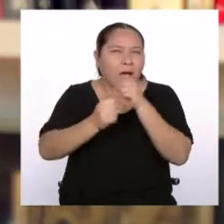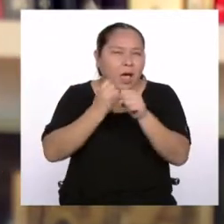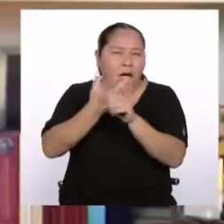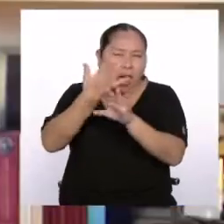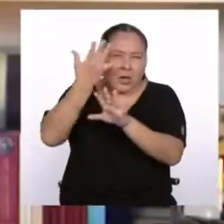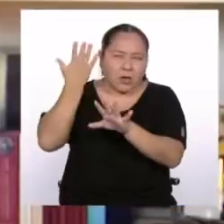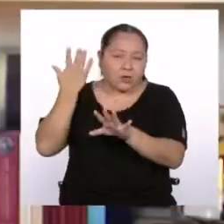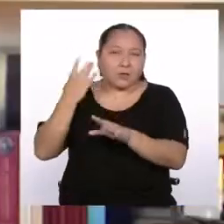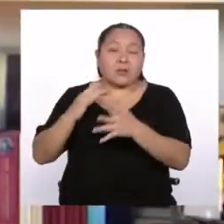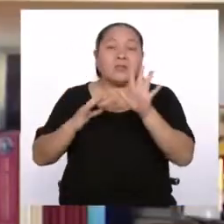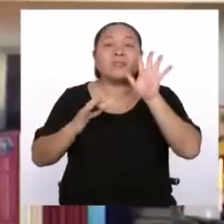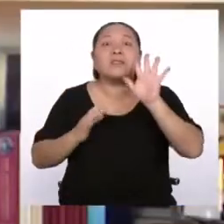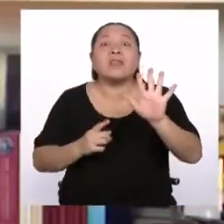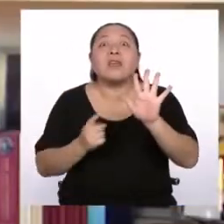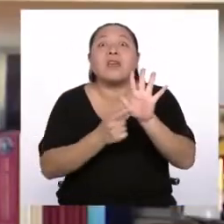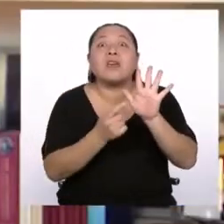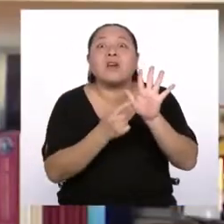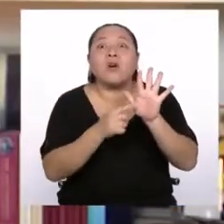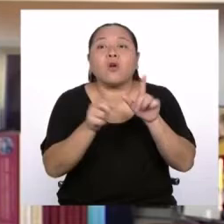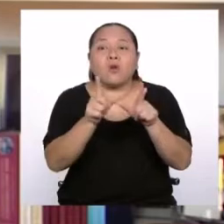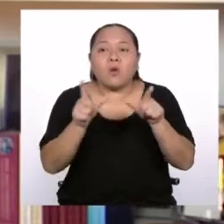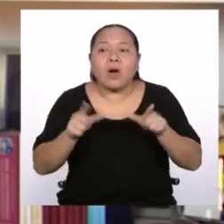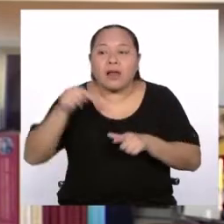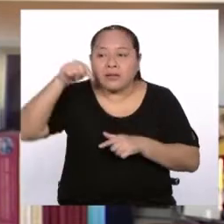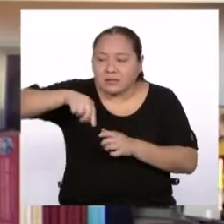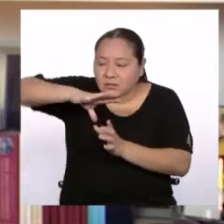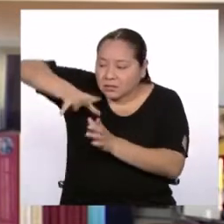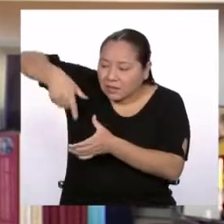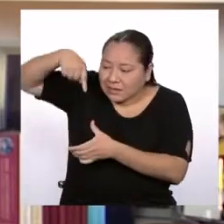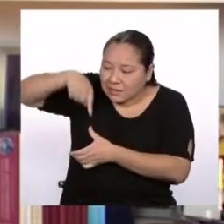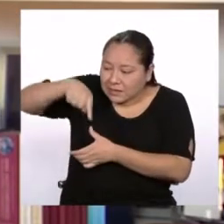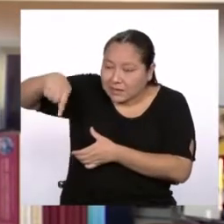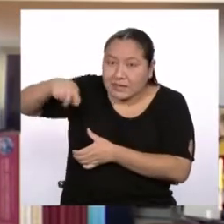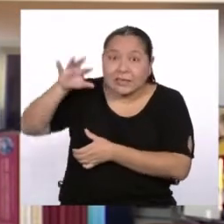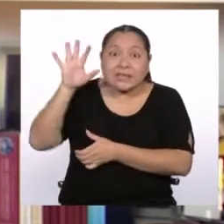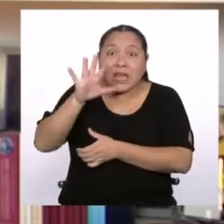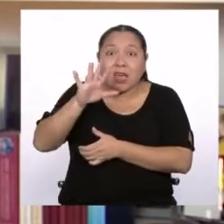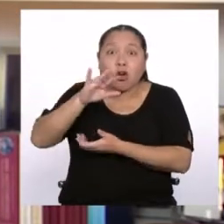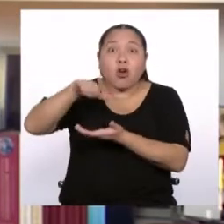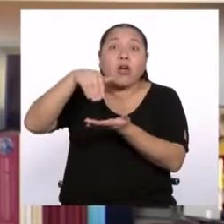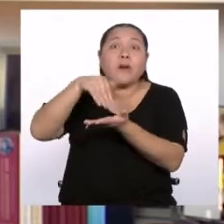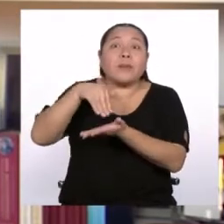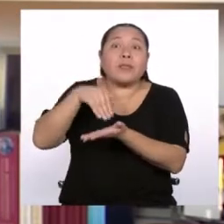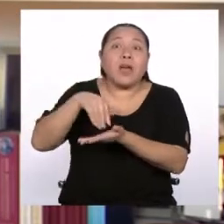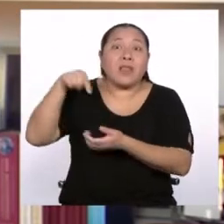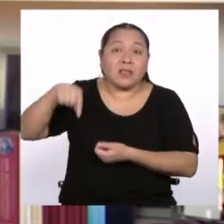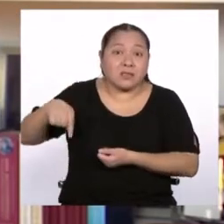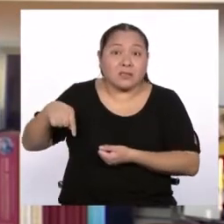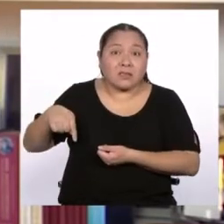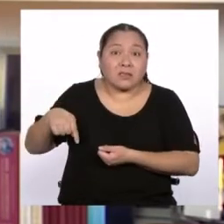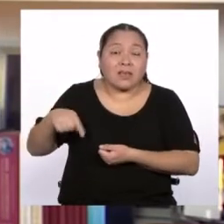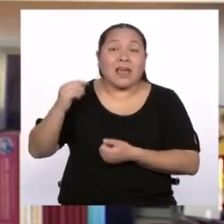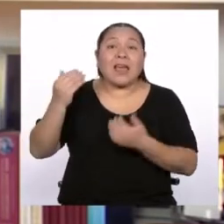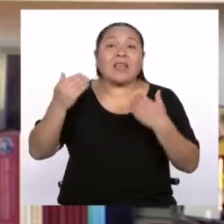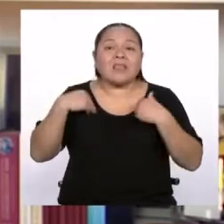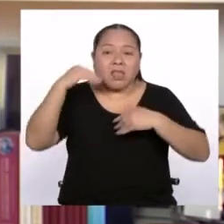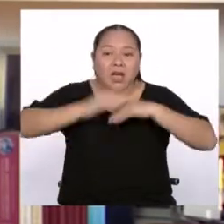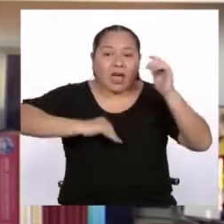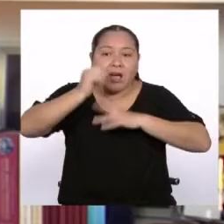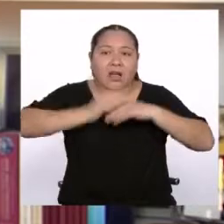solo 5 ciudades del planeta, 5 capitales del planeta que tienen arquitectura que es